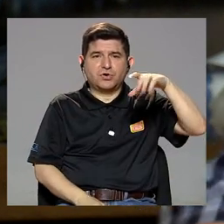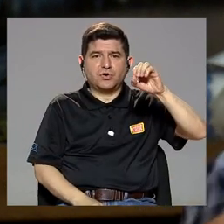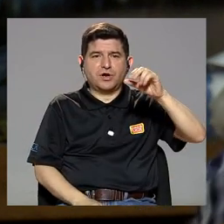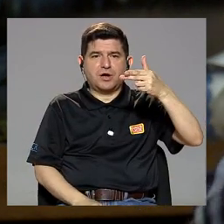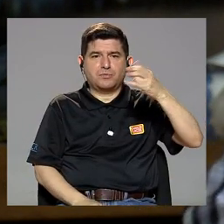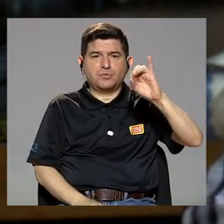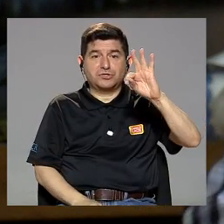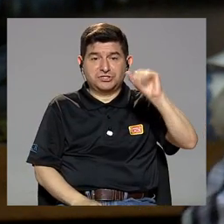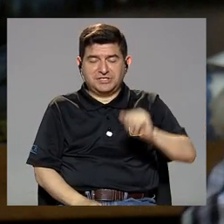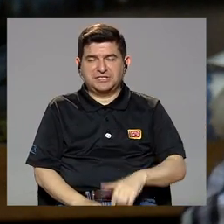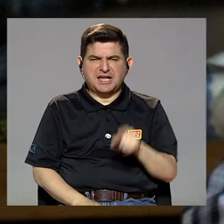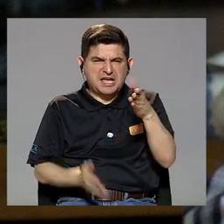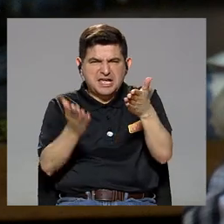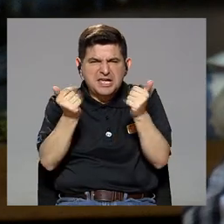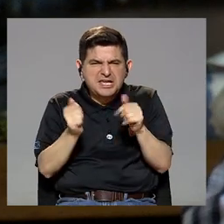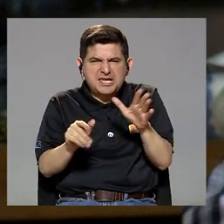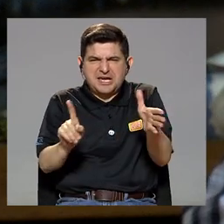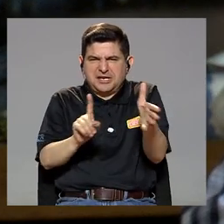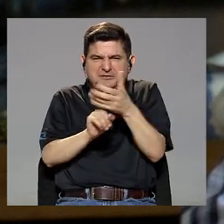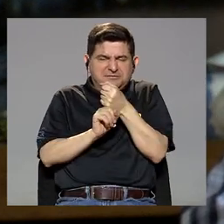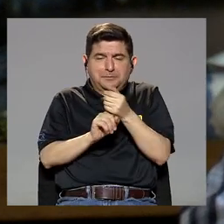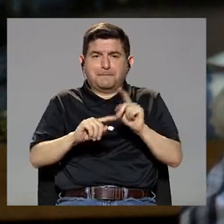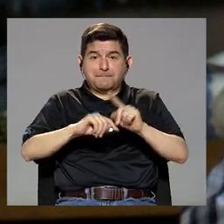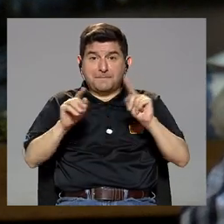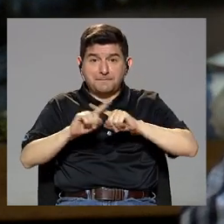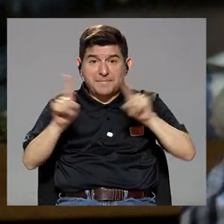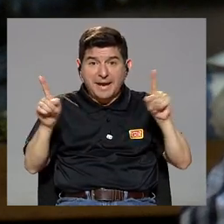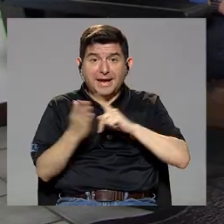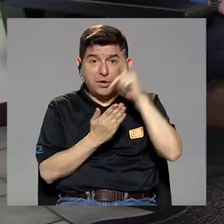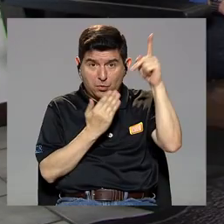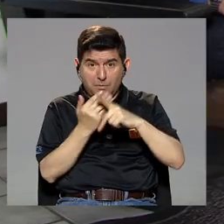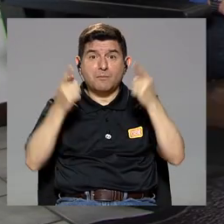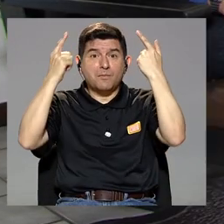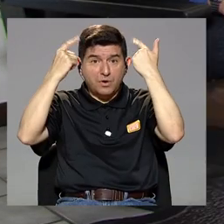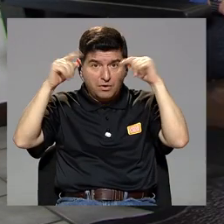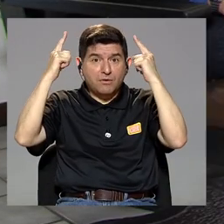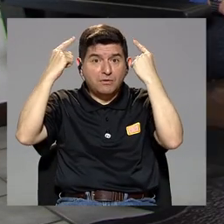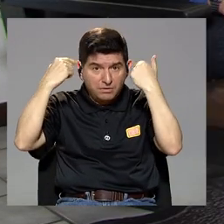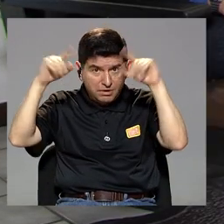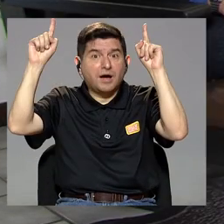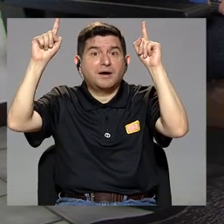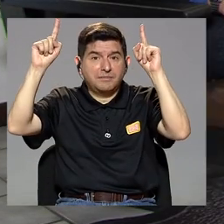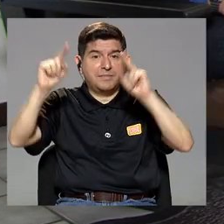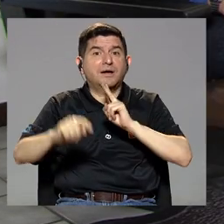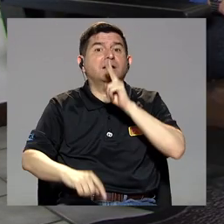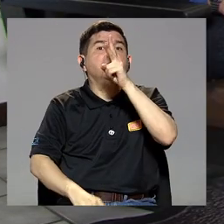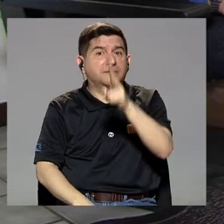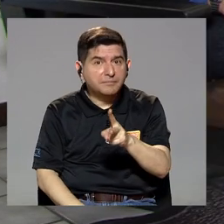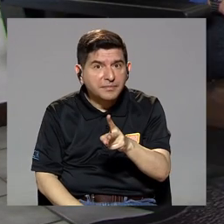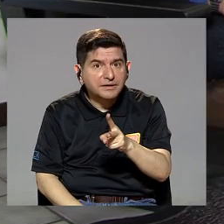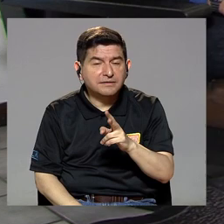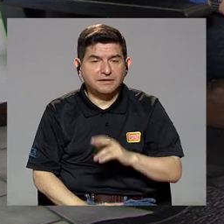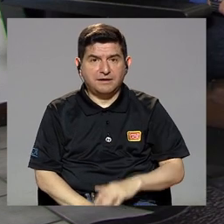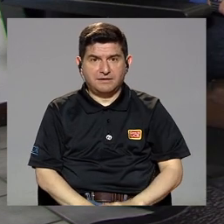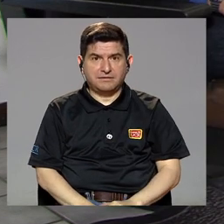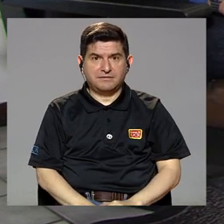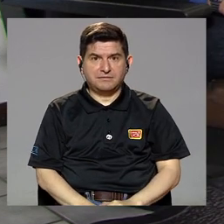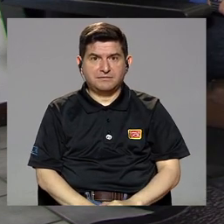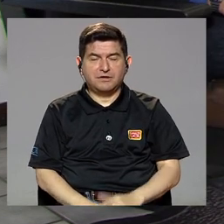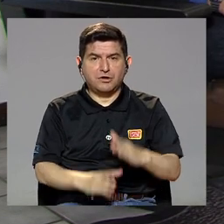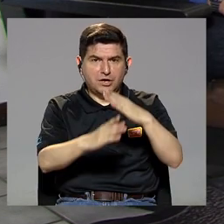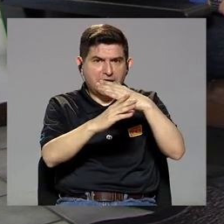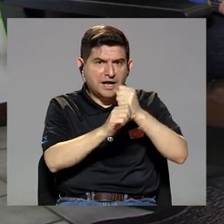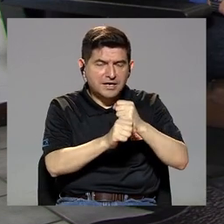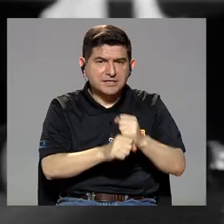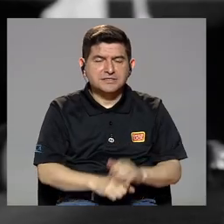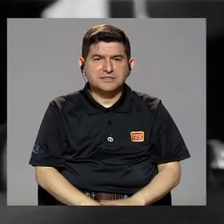peso pero en realidad este programa que fue muy famoso no lo hicieron los